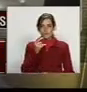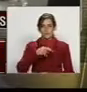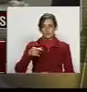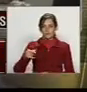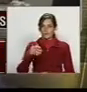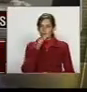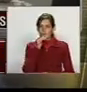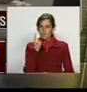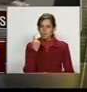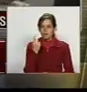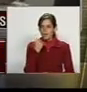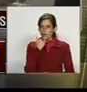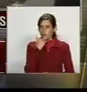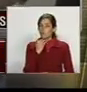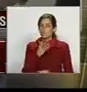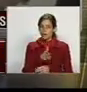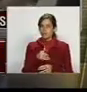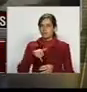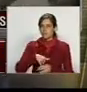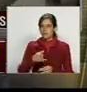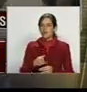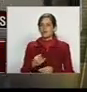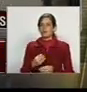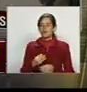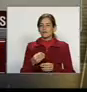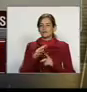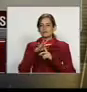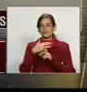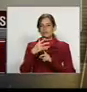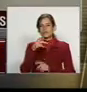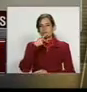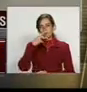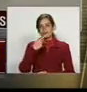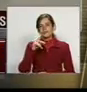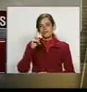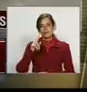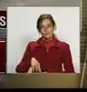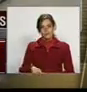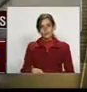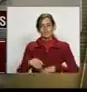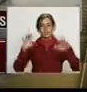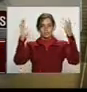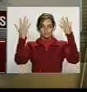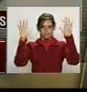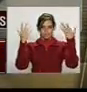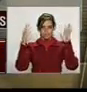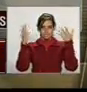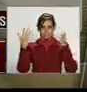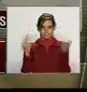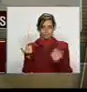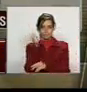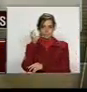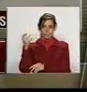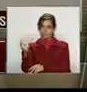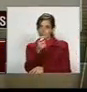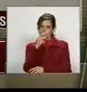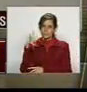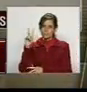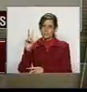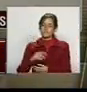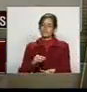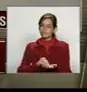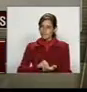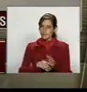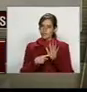no lo han hecho aún. Como hecho político, también es también aplausos para el pueblo venezolano, que una vez más